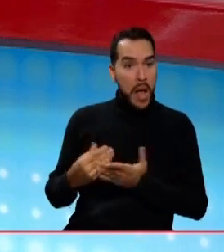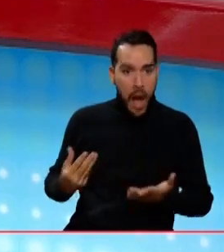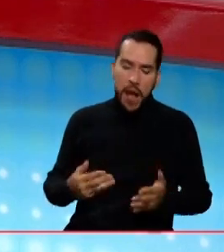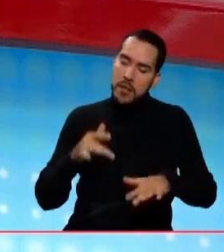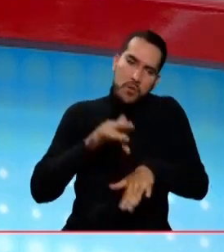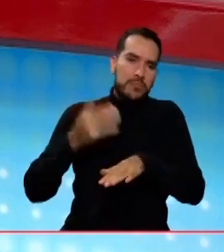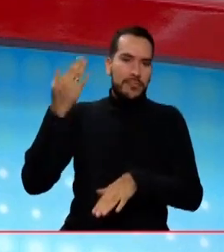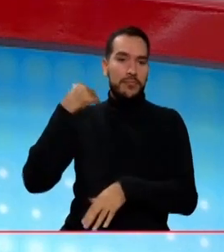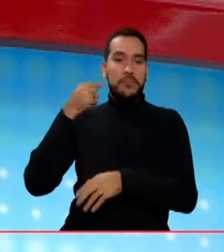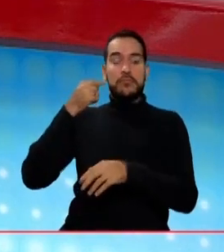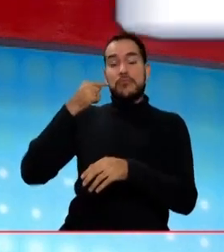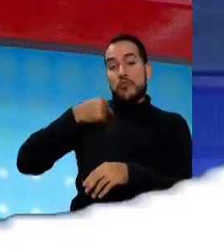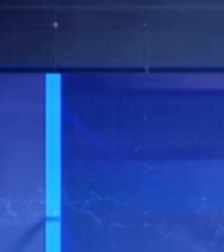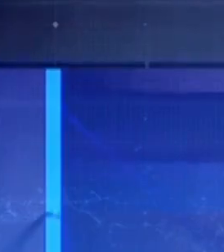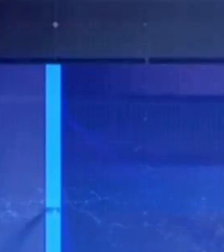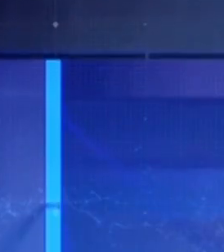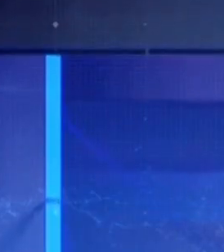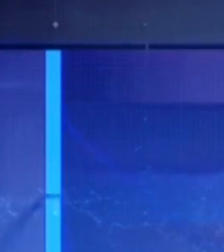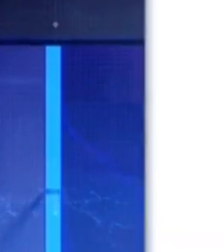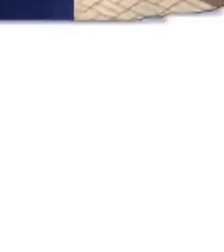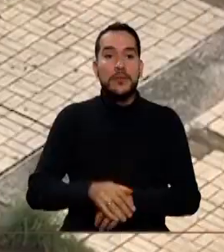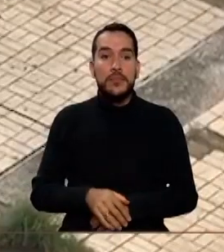minga.